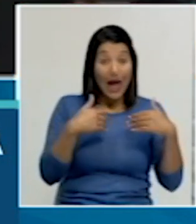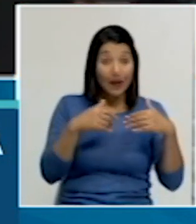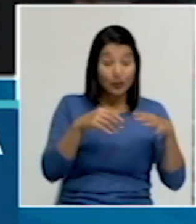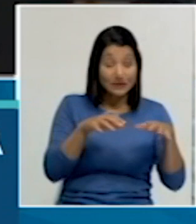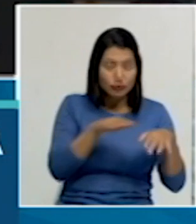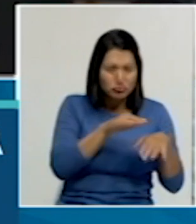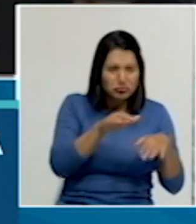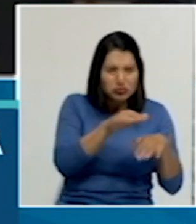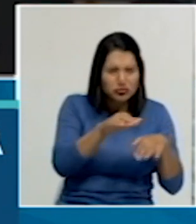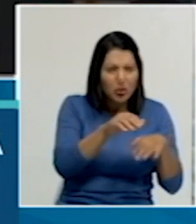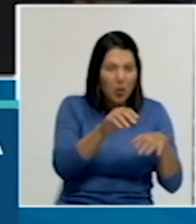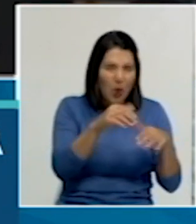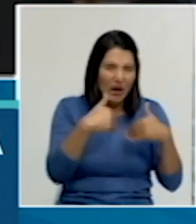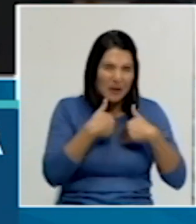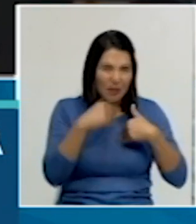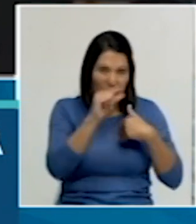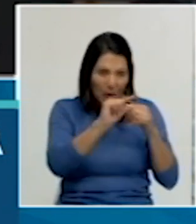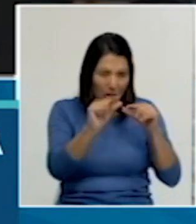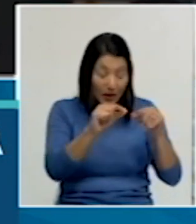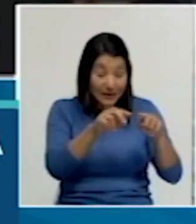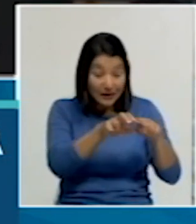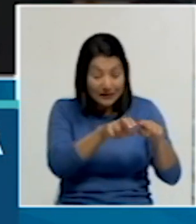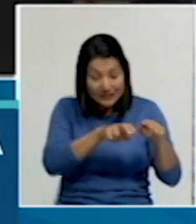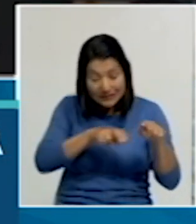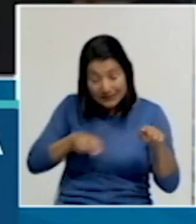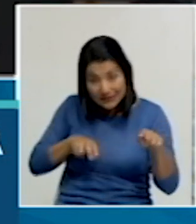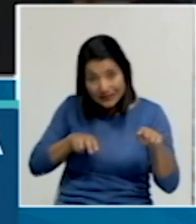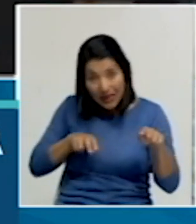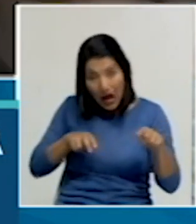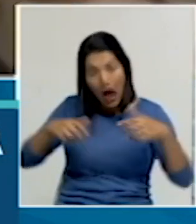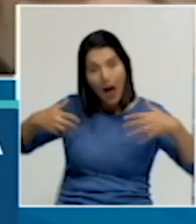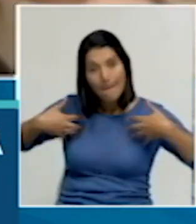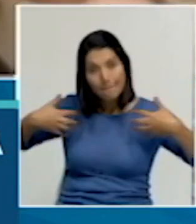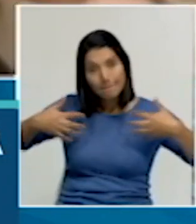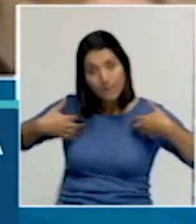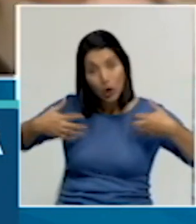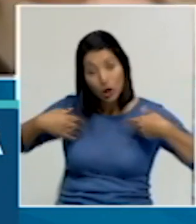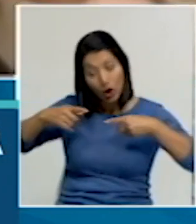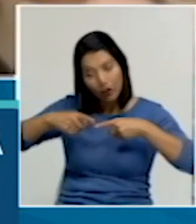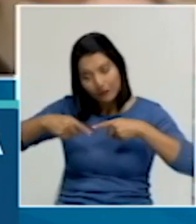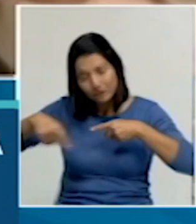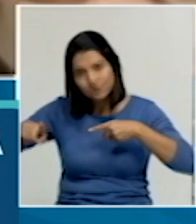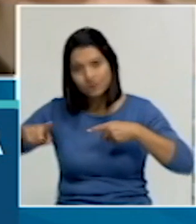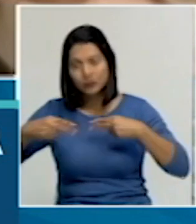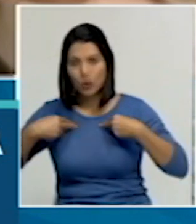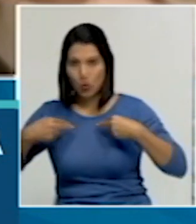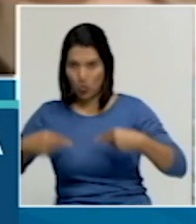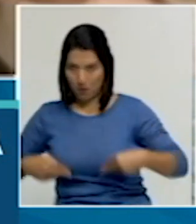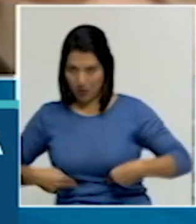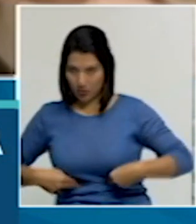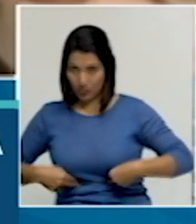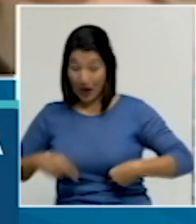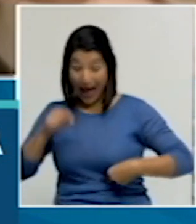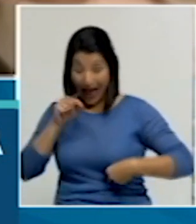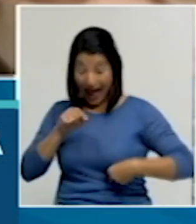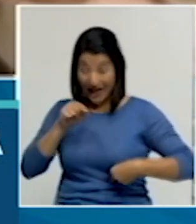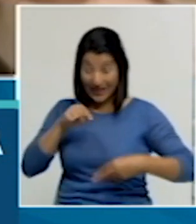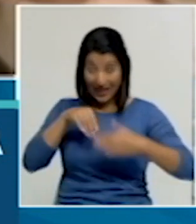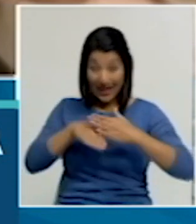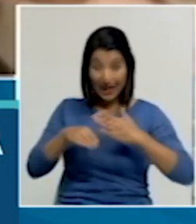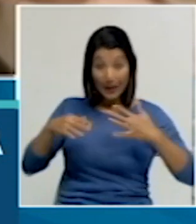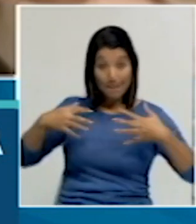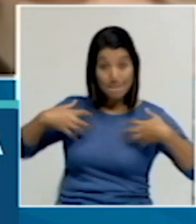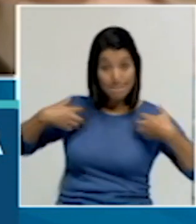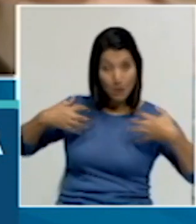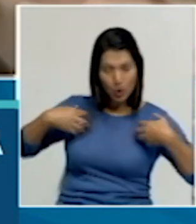especie, que es básicamente el simio, y entonces ahí se detecta por primera vez, digamos,